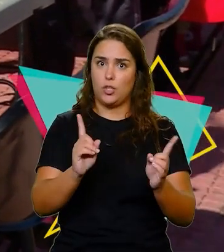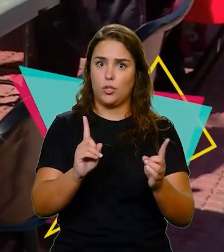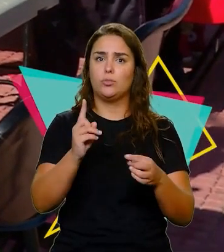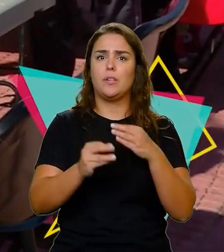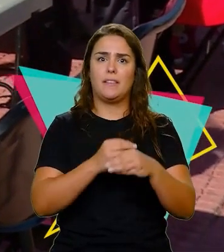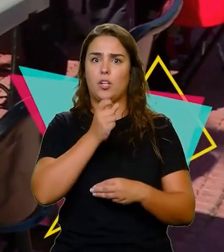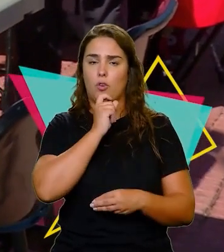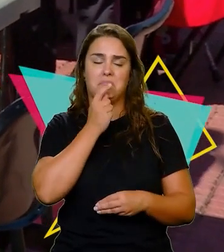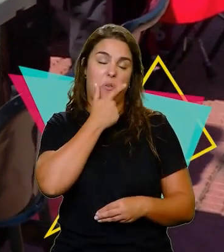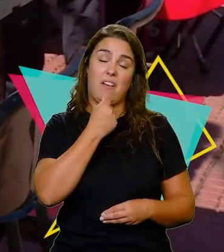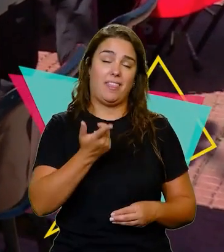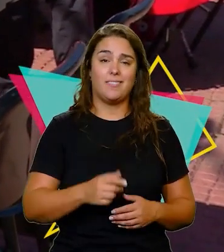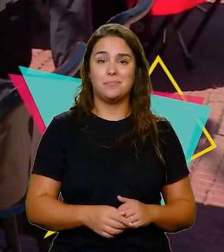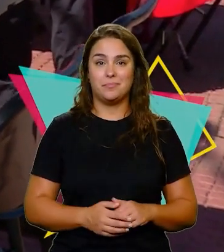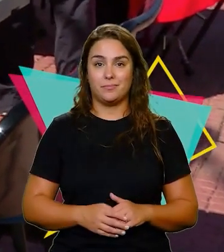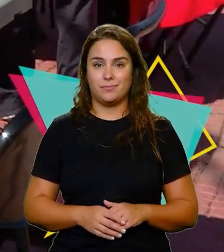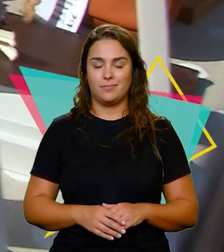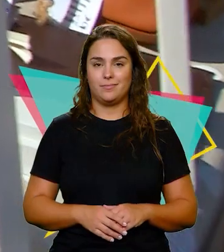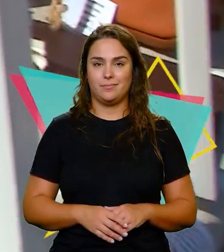cómo lo tienes que hacer, y es fácil.